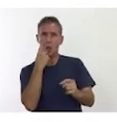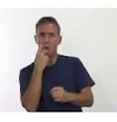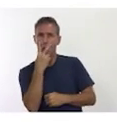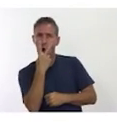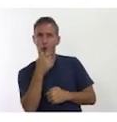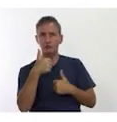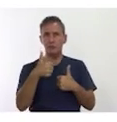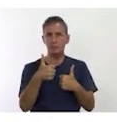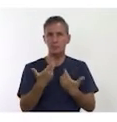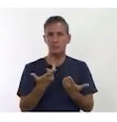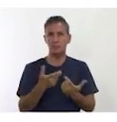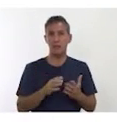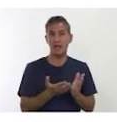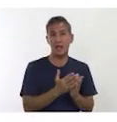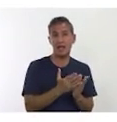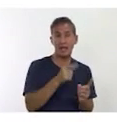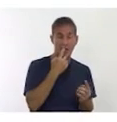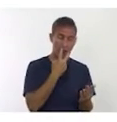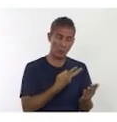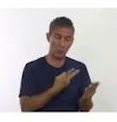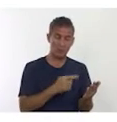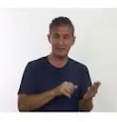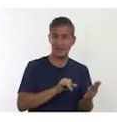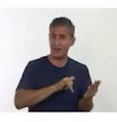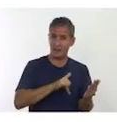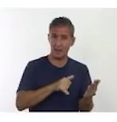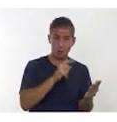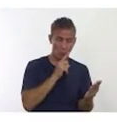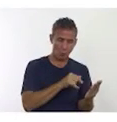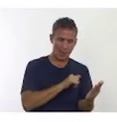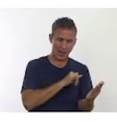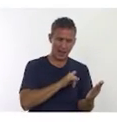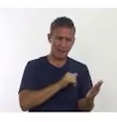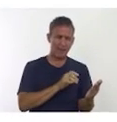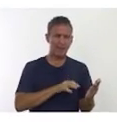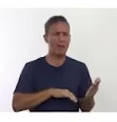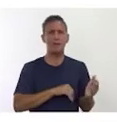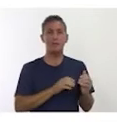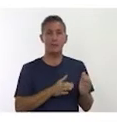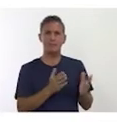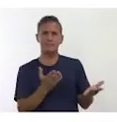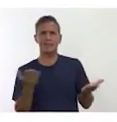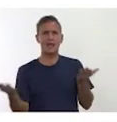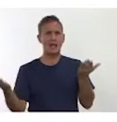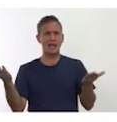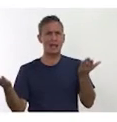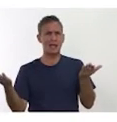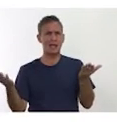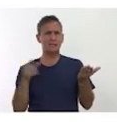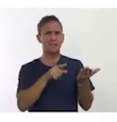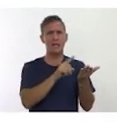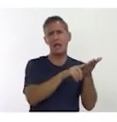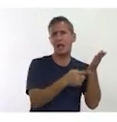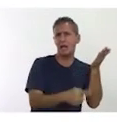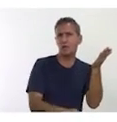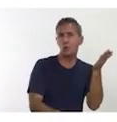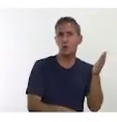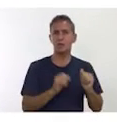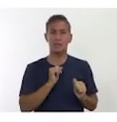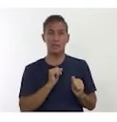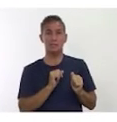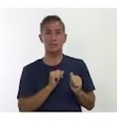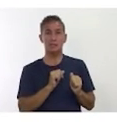bien, y en el libro van a ver esta misma gráfica para que vean la relación entre la corriente